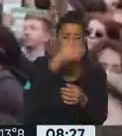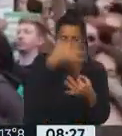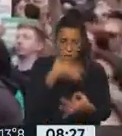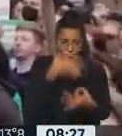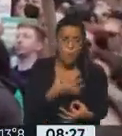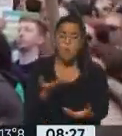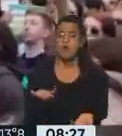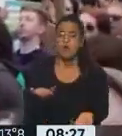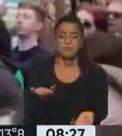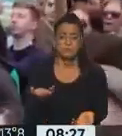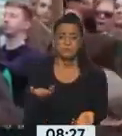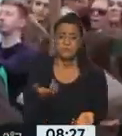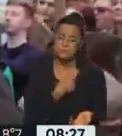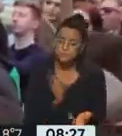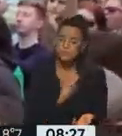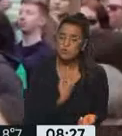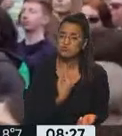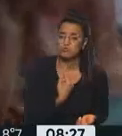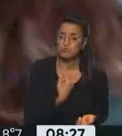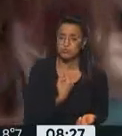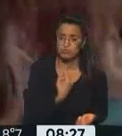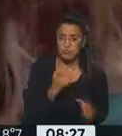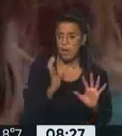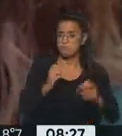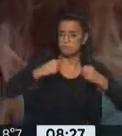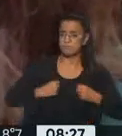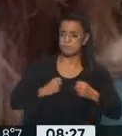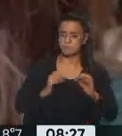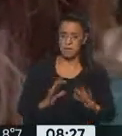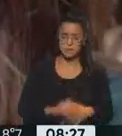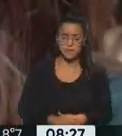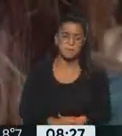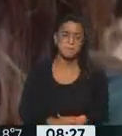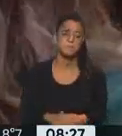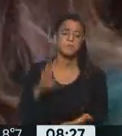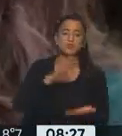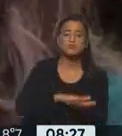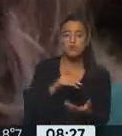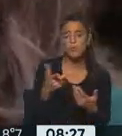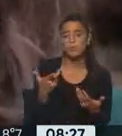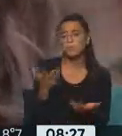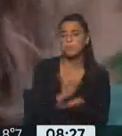y vamos a vamos a ponernos en eso no influyen respectivamente de lo que decida la corte